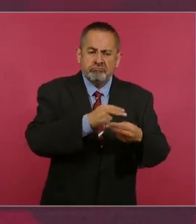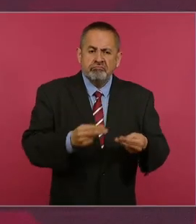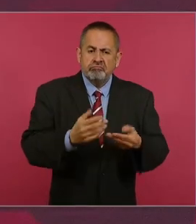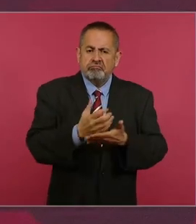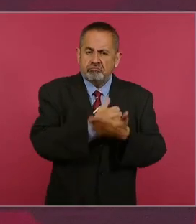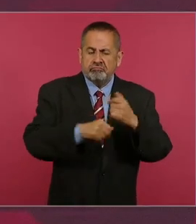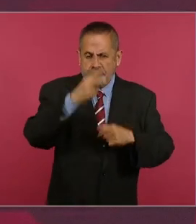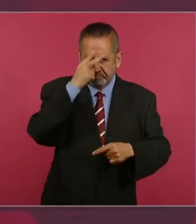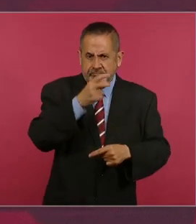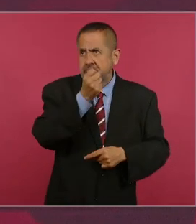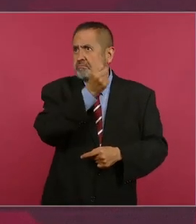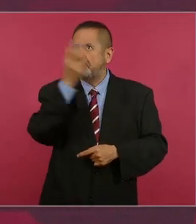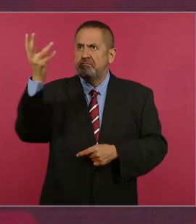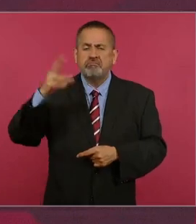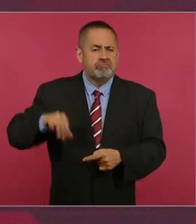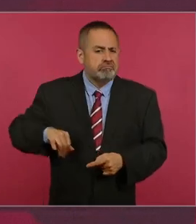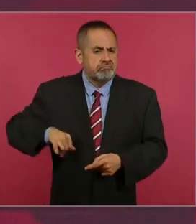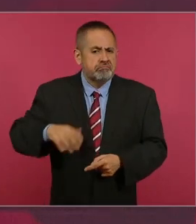interés.